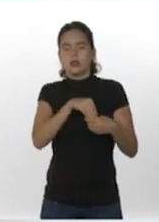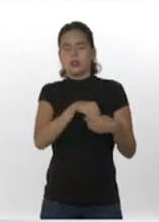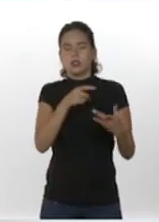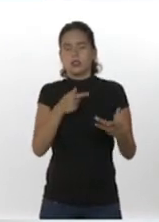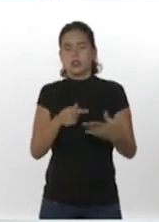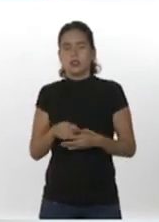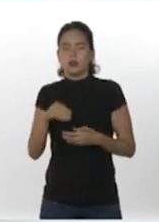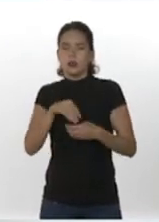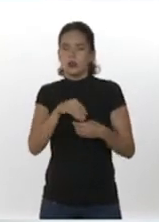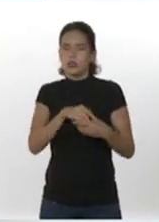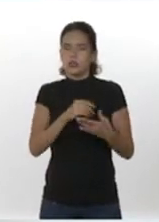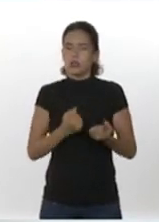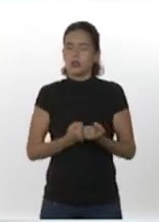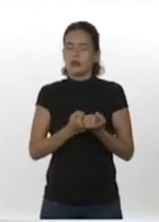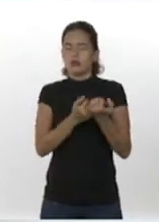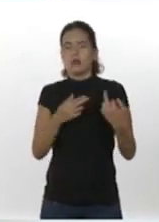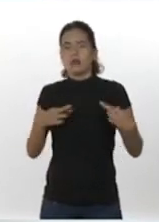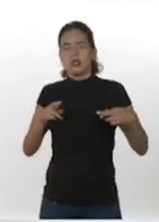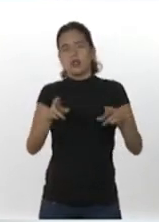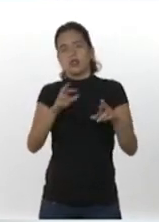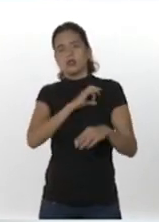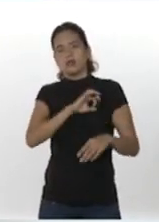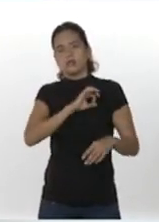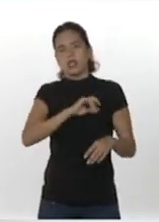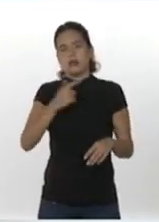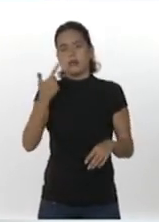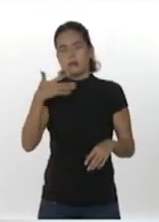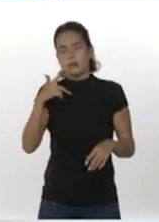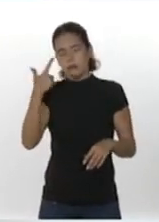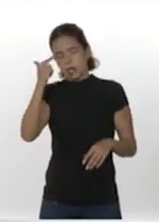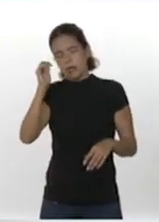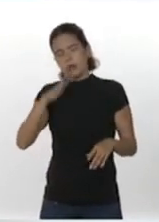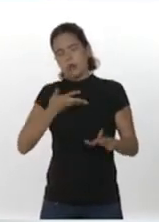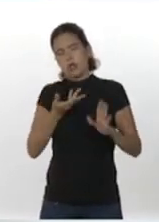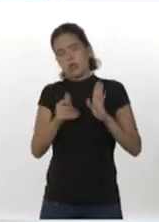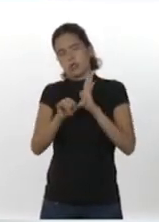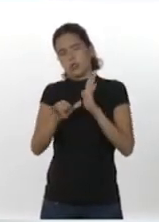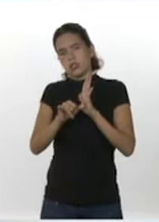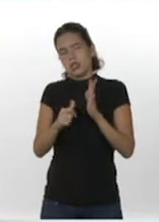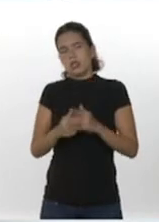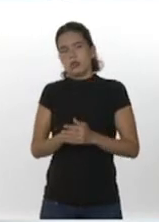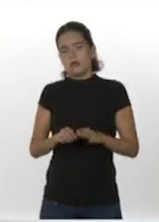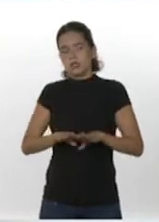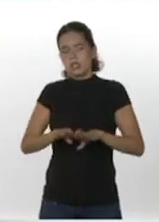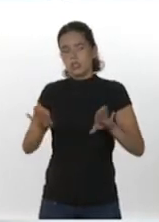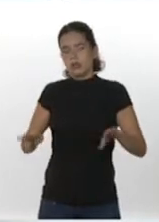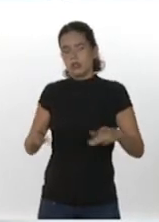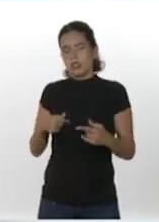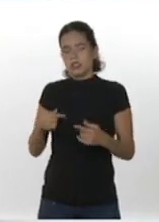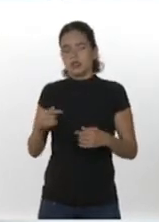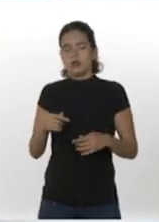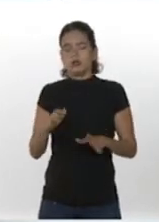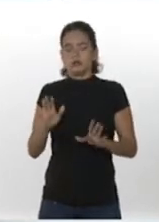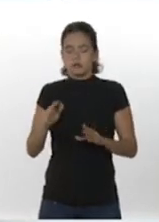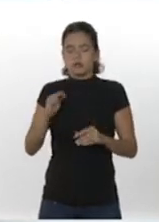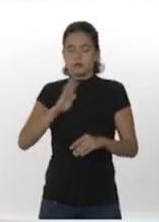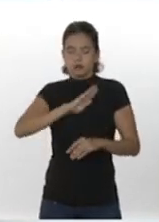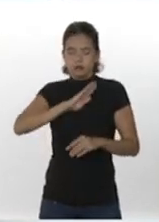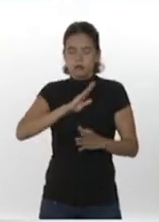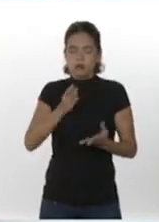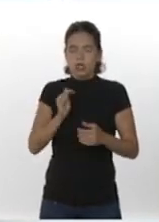con la pandemia nos ayudaron estas redes sociales para poder acercarnos, y pese al exilio que tomamos de manera voluntaria para